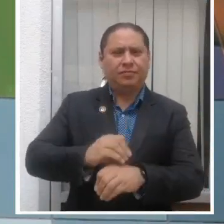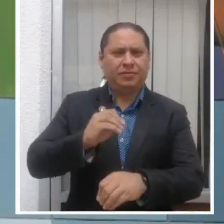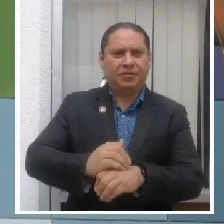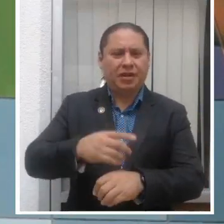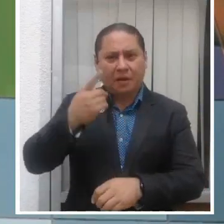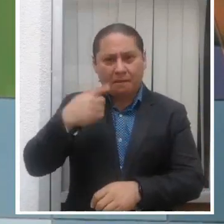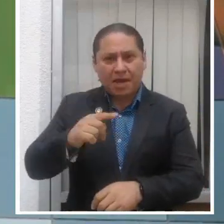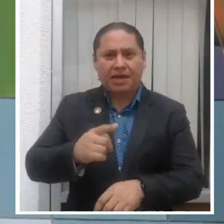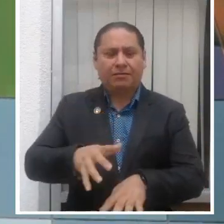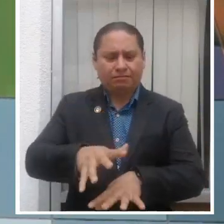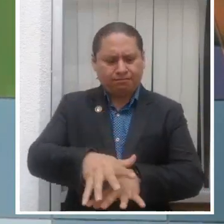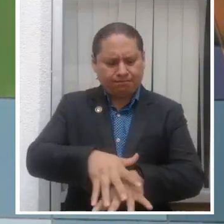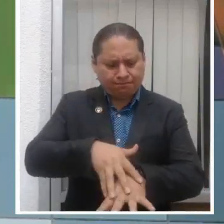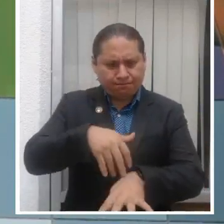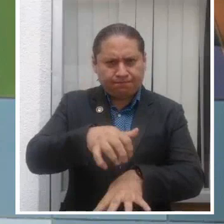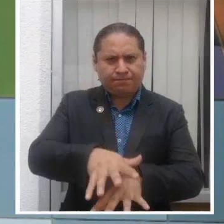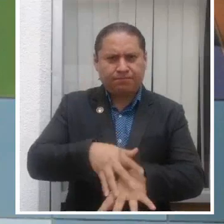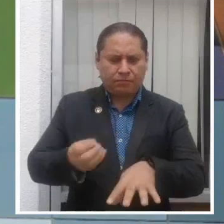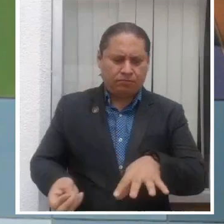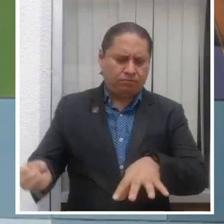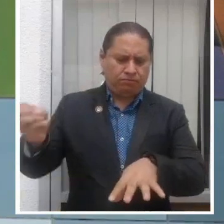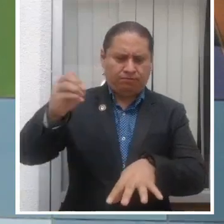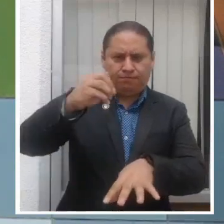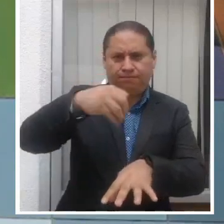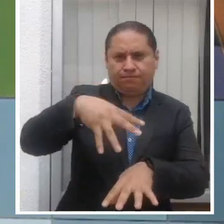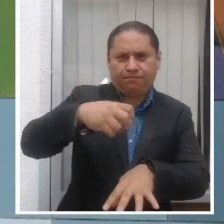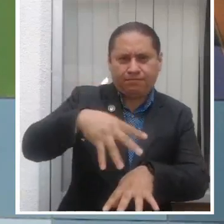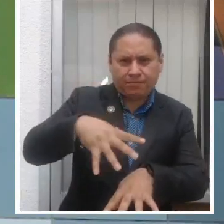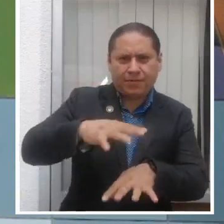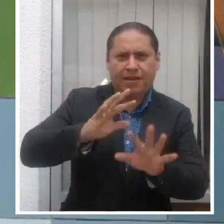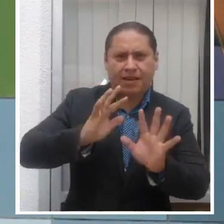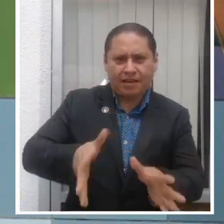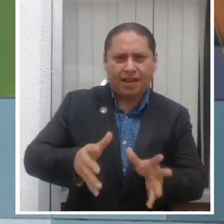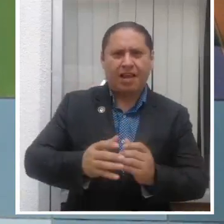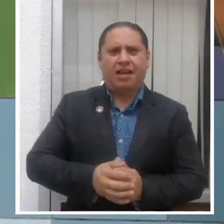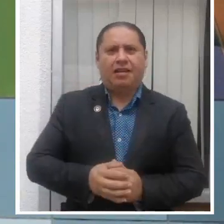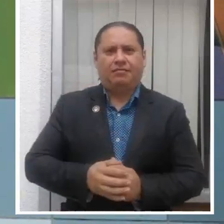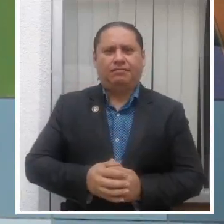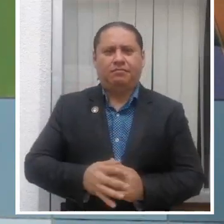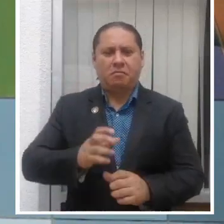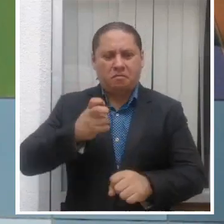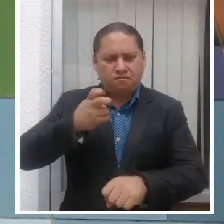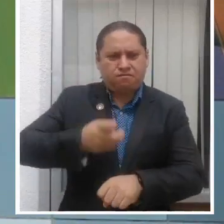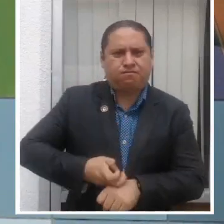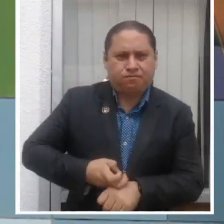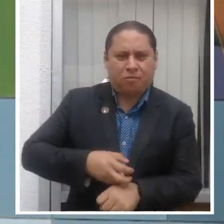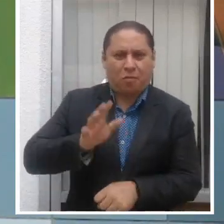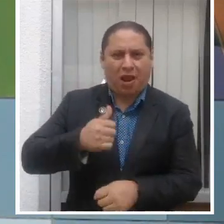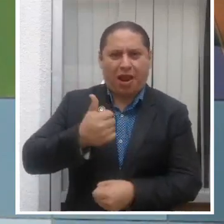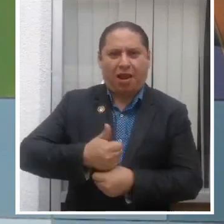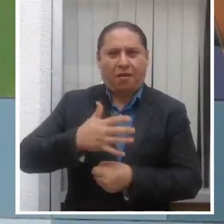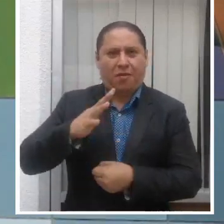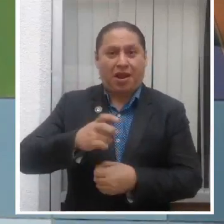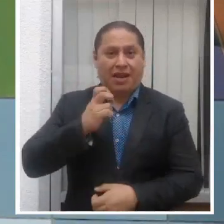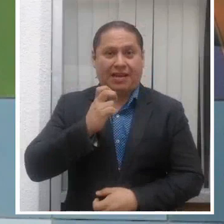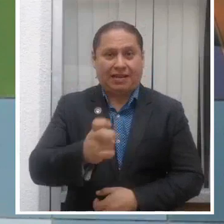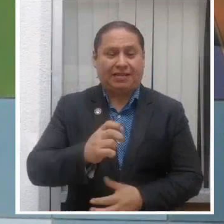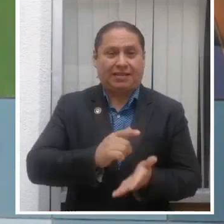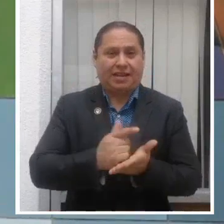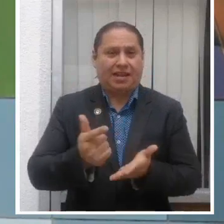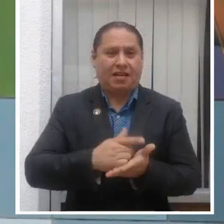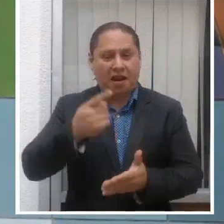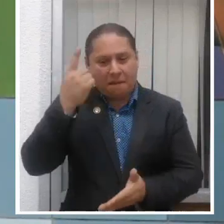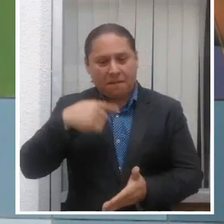niña para que sane, le pone un puño de tierra y lo envuelve en una hoja de roble. Es la abuela de este libro quien hace esto